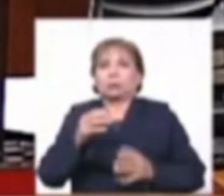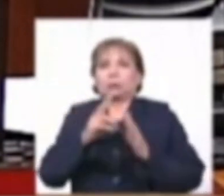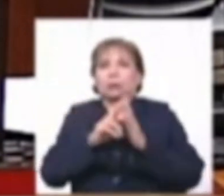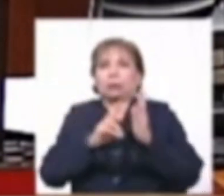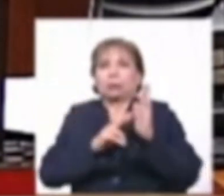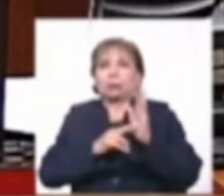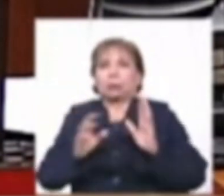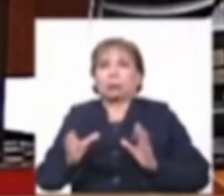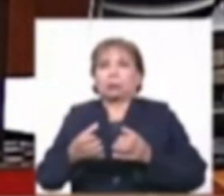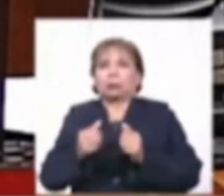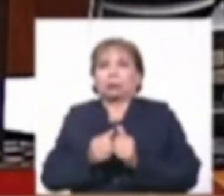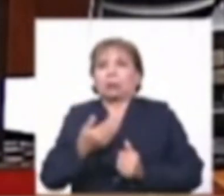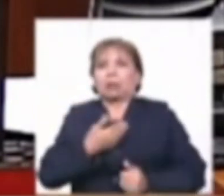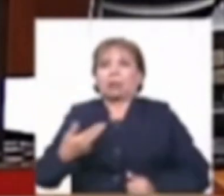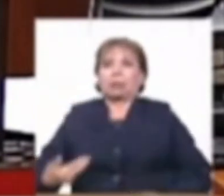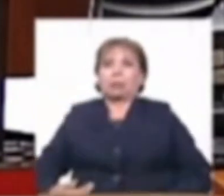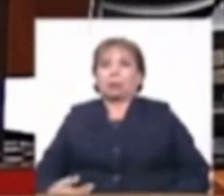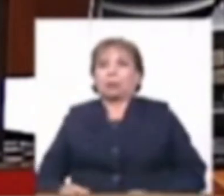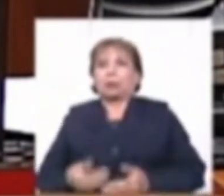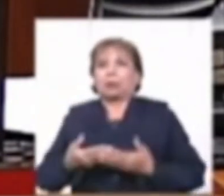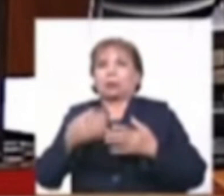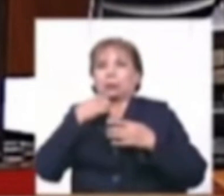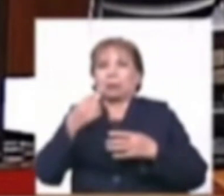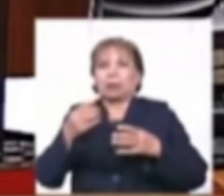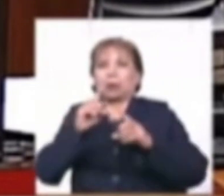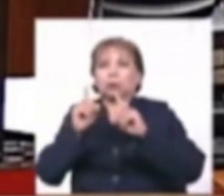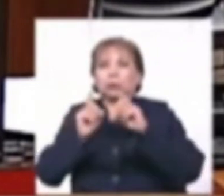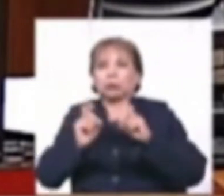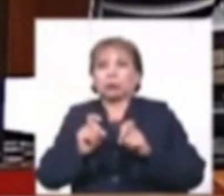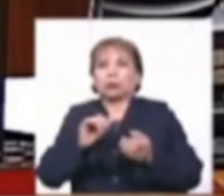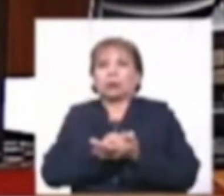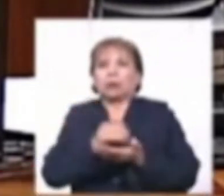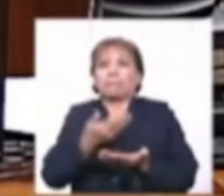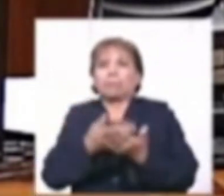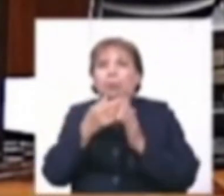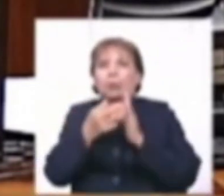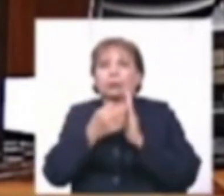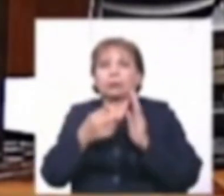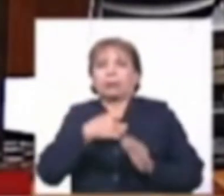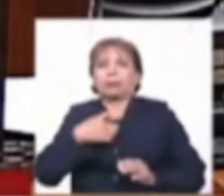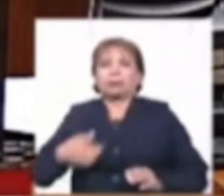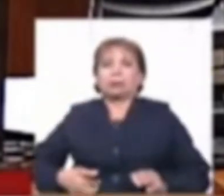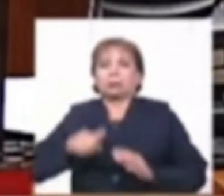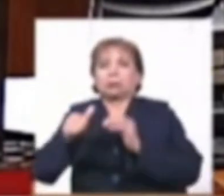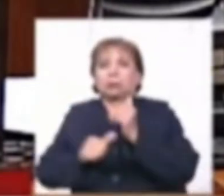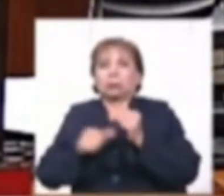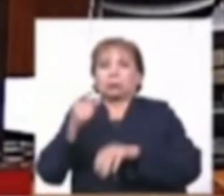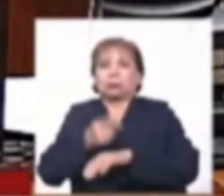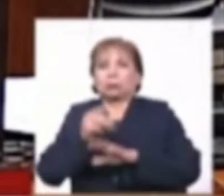reglamento del Congreso de la república se va a consultar la propuesta de la presidenta de la subcomisión de